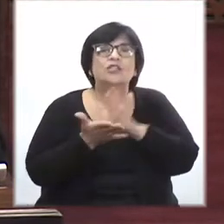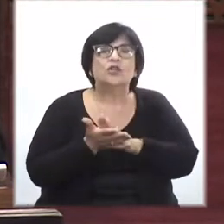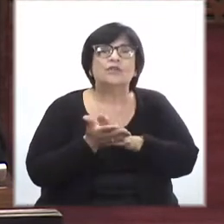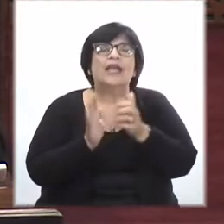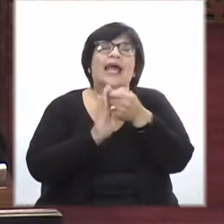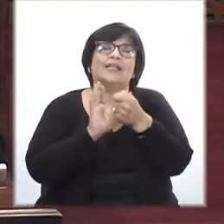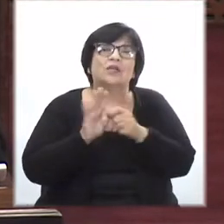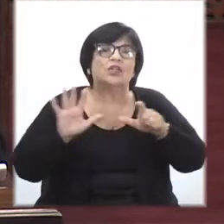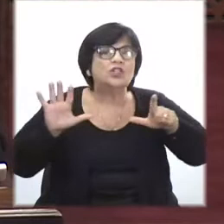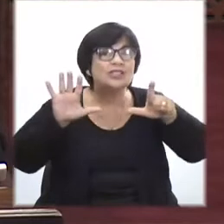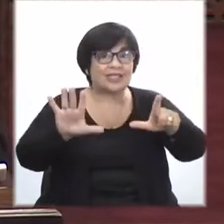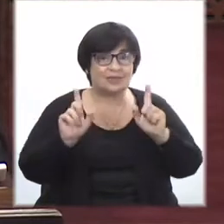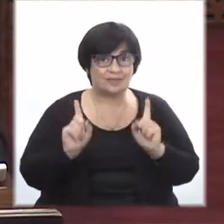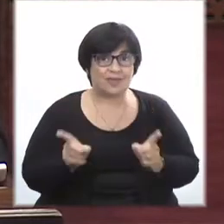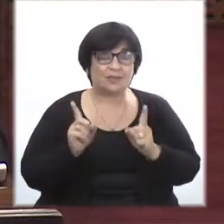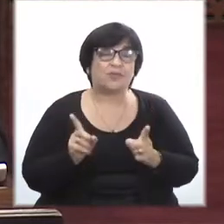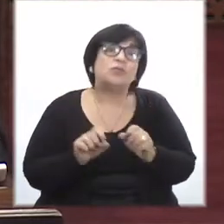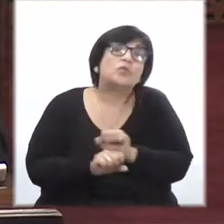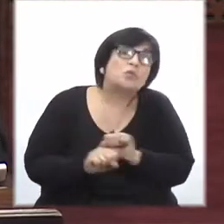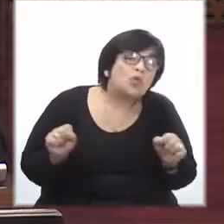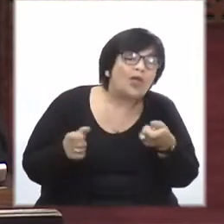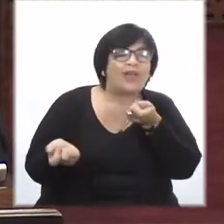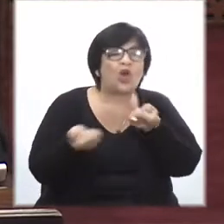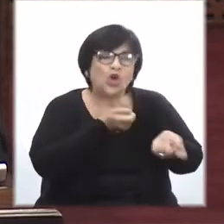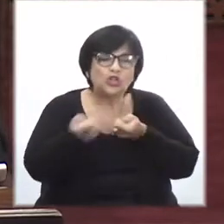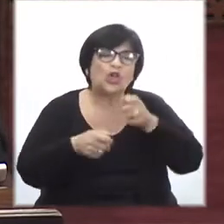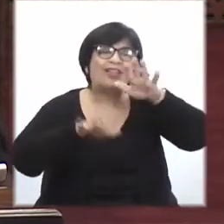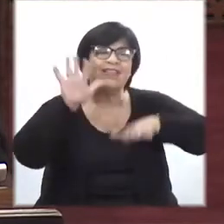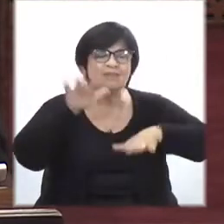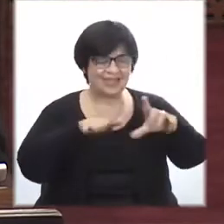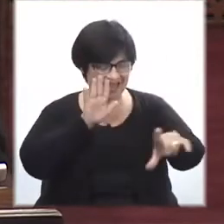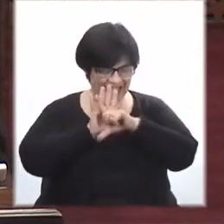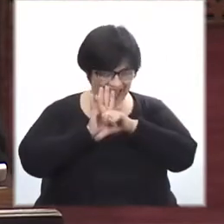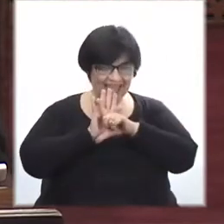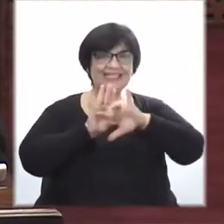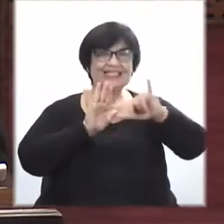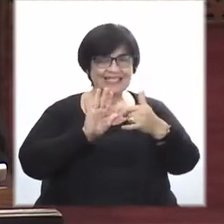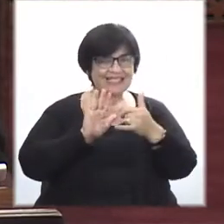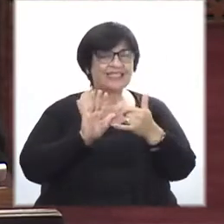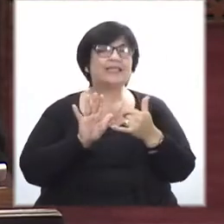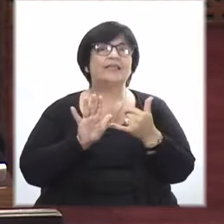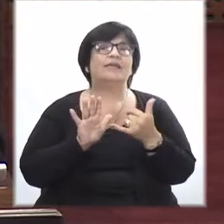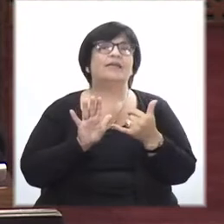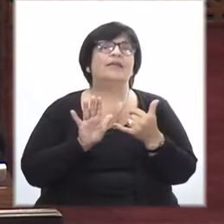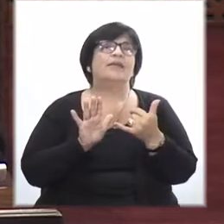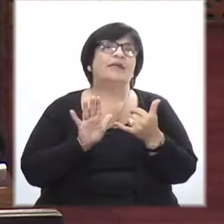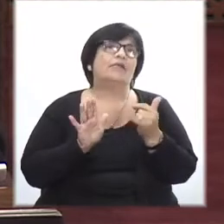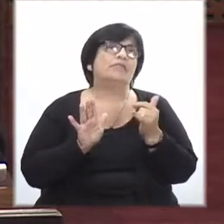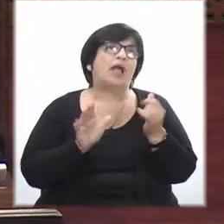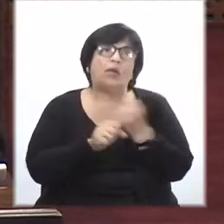artículo 7º de la misma, pueden ser regulados conforme a las leyes que se establecen por razones de interés